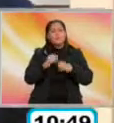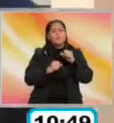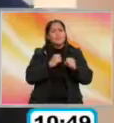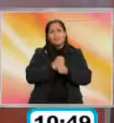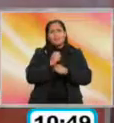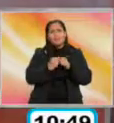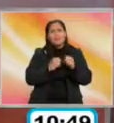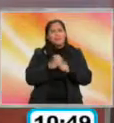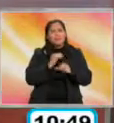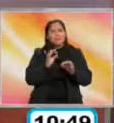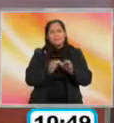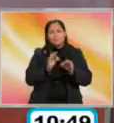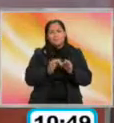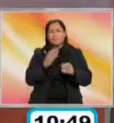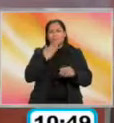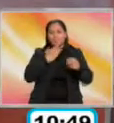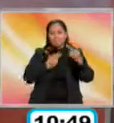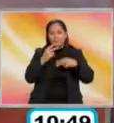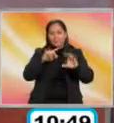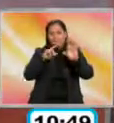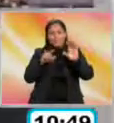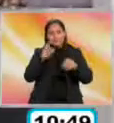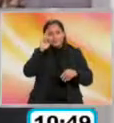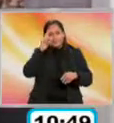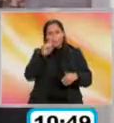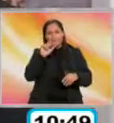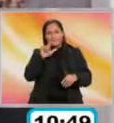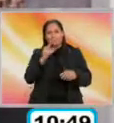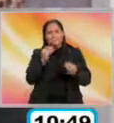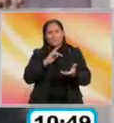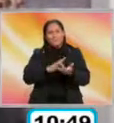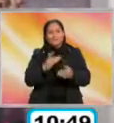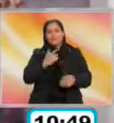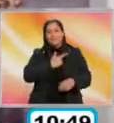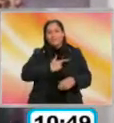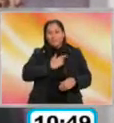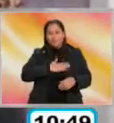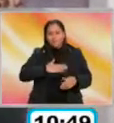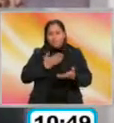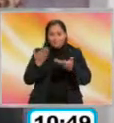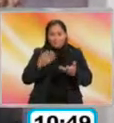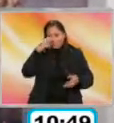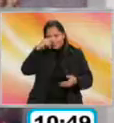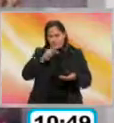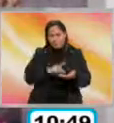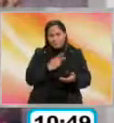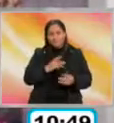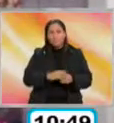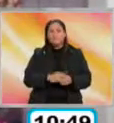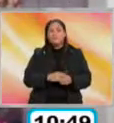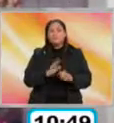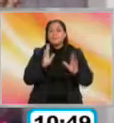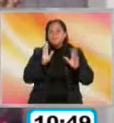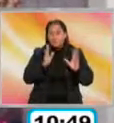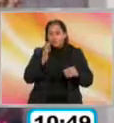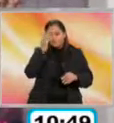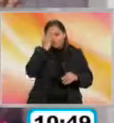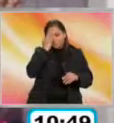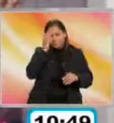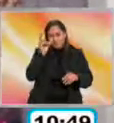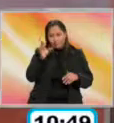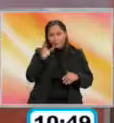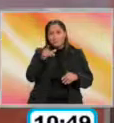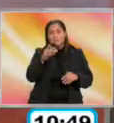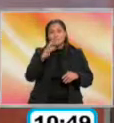años consecutivos. ¿Cómo estás? Bienvenido a tus ciudades. Hola, ¿qué tal? Muchas gracias. Pues encantado de estar acá en México otra vez. Oye, bueno, ya lo conocen,